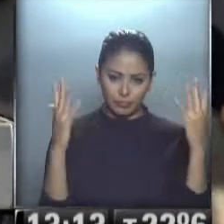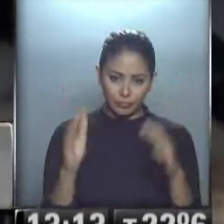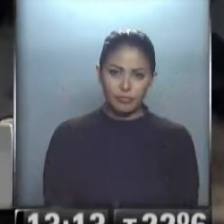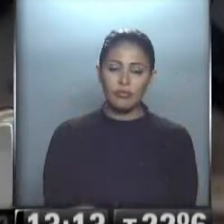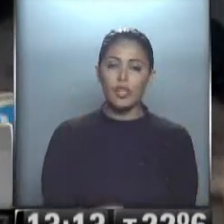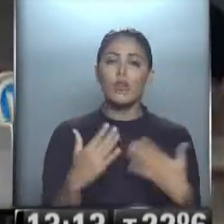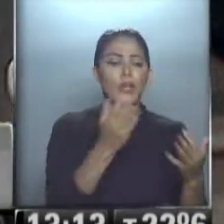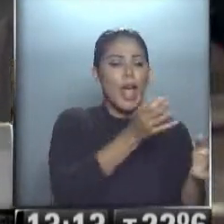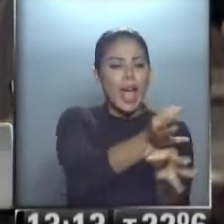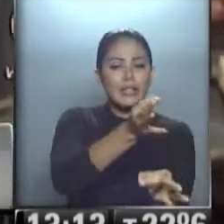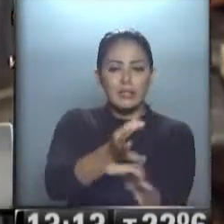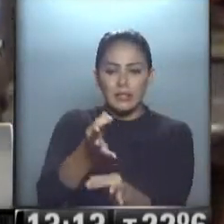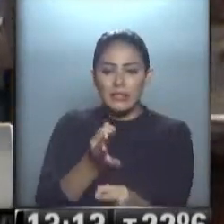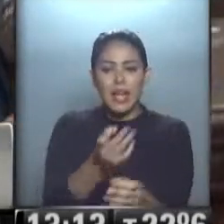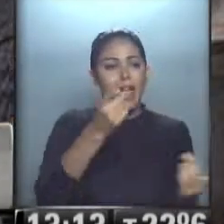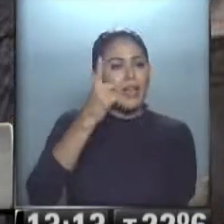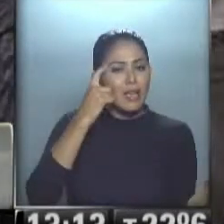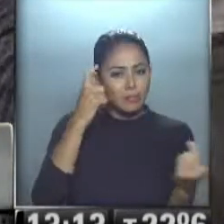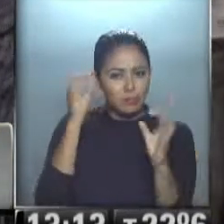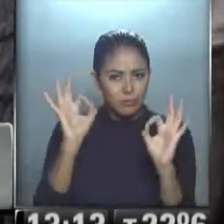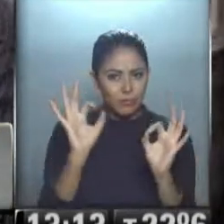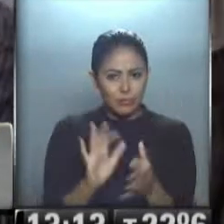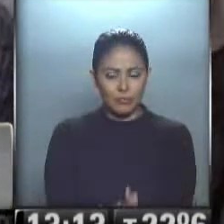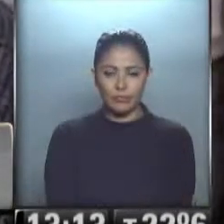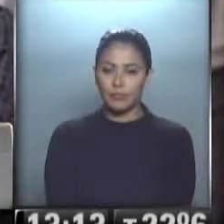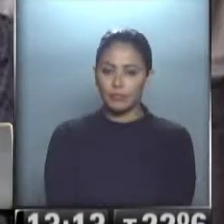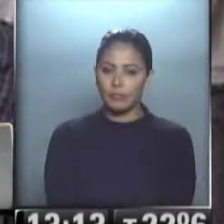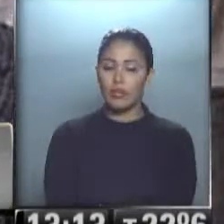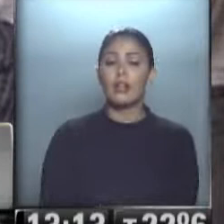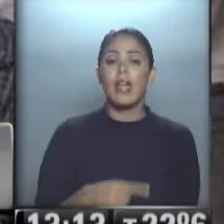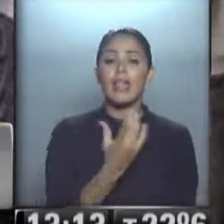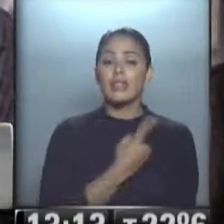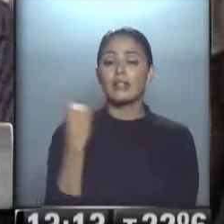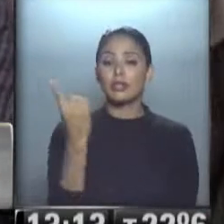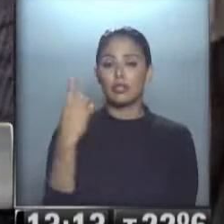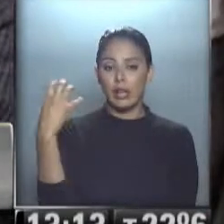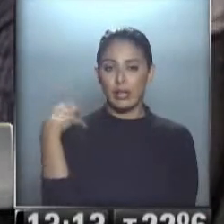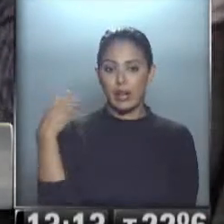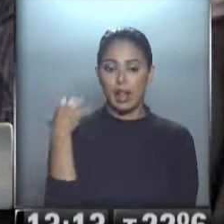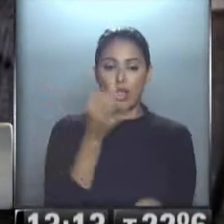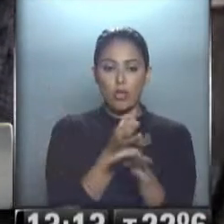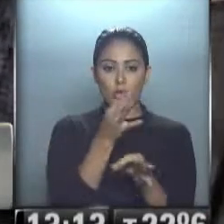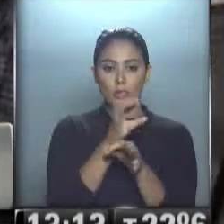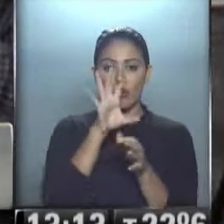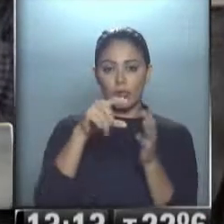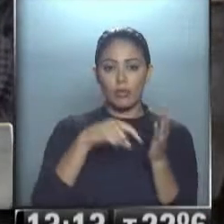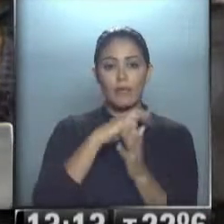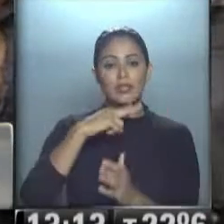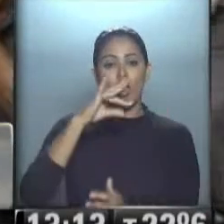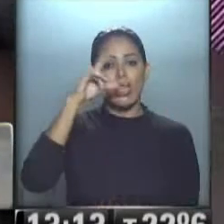de enseñanza y aprendizaje en tanto la directora general de educación provincial nora de lucía